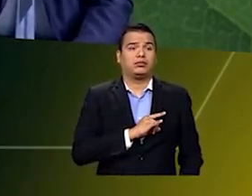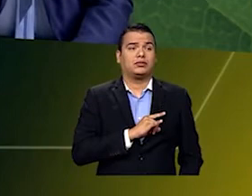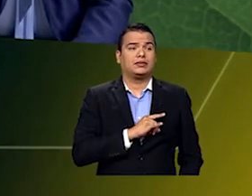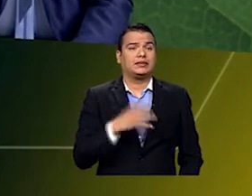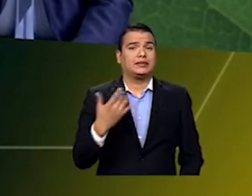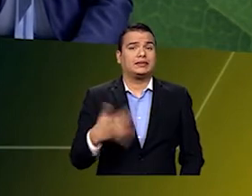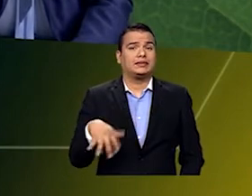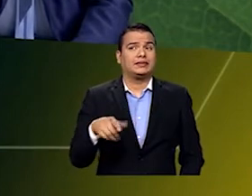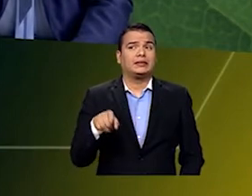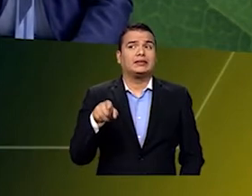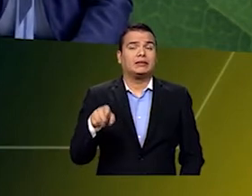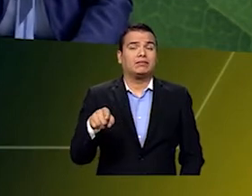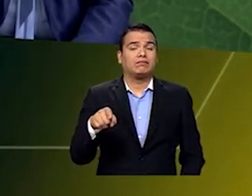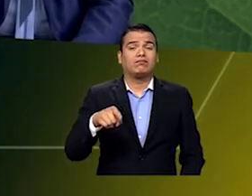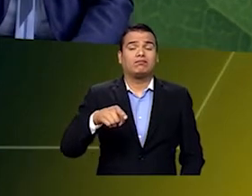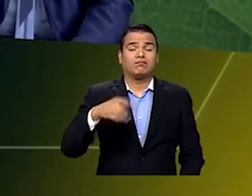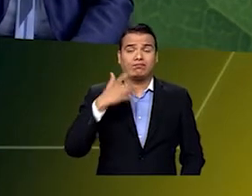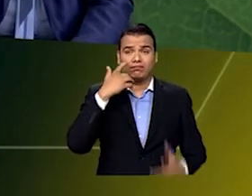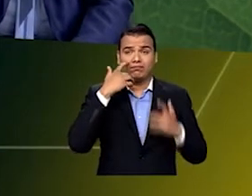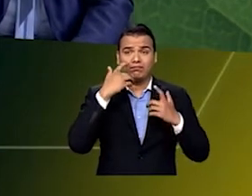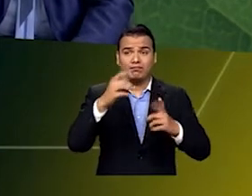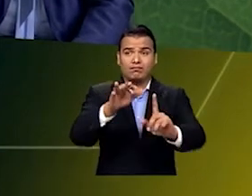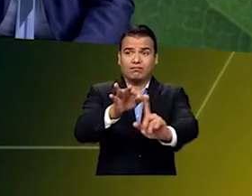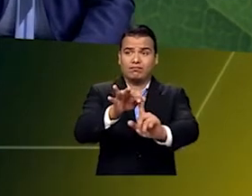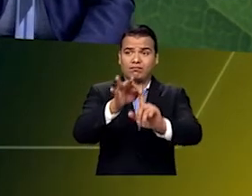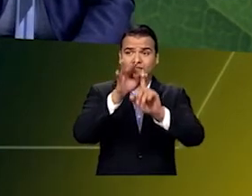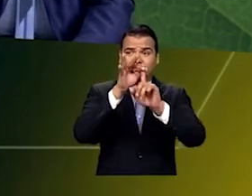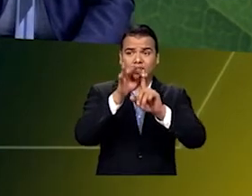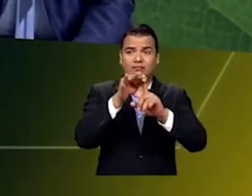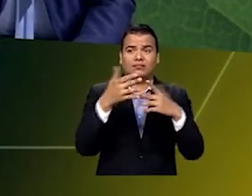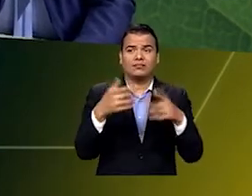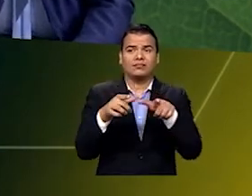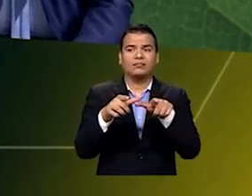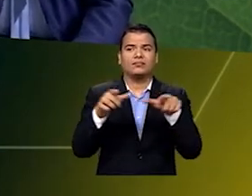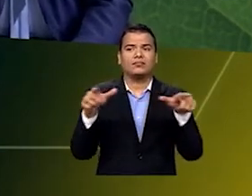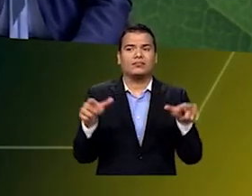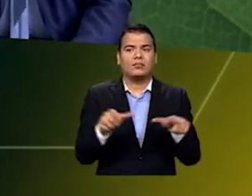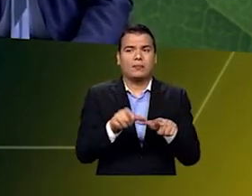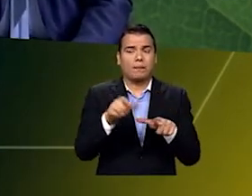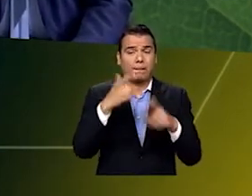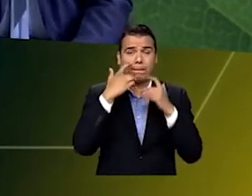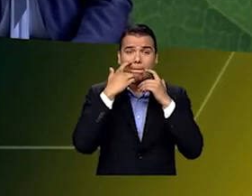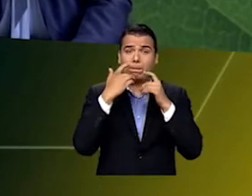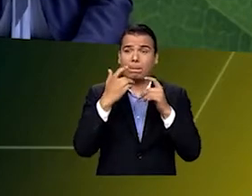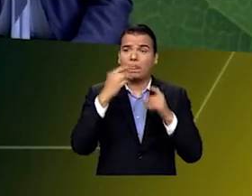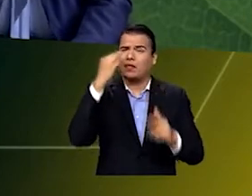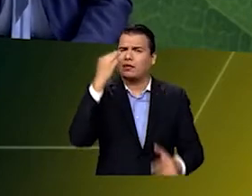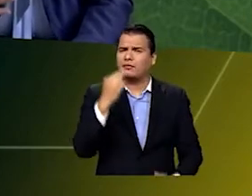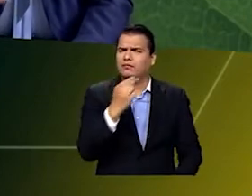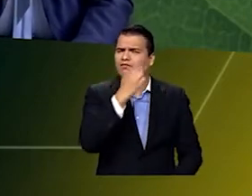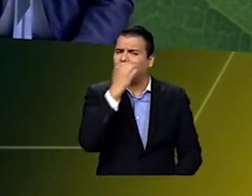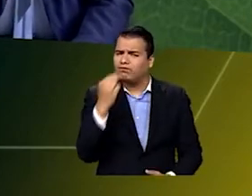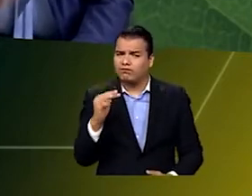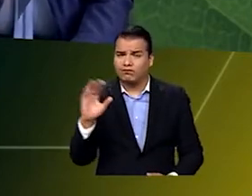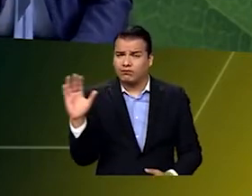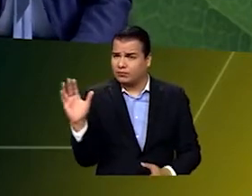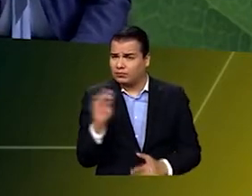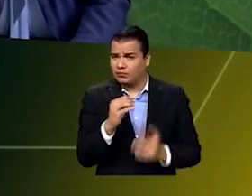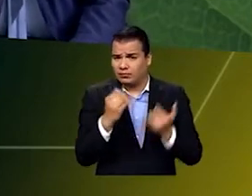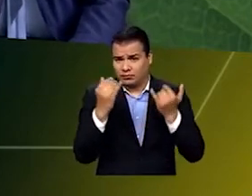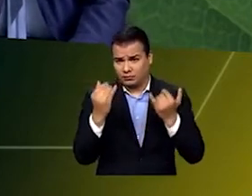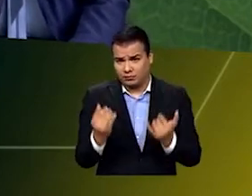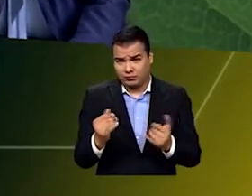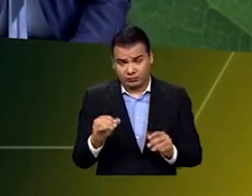uno que estamos en una zona realmente privilegiada y que de verdad tenemos un compromiso muy grande como sociedad y, por